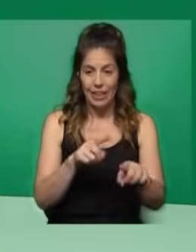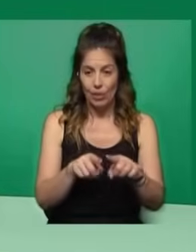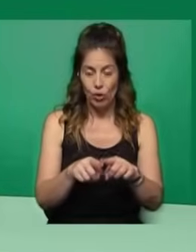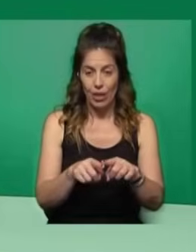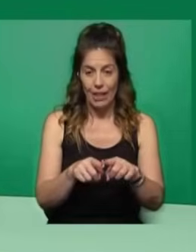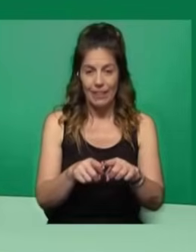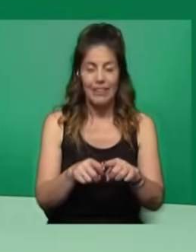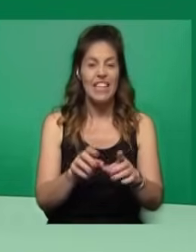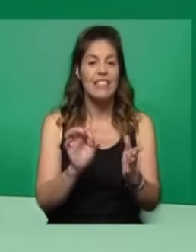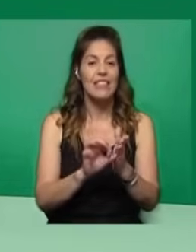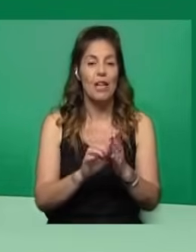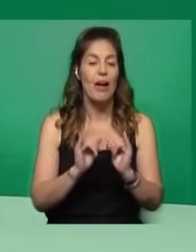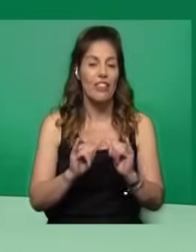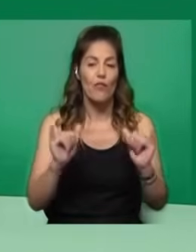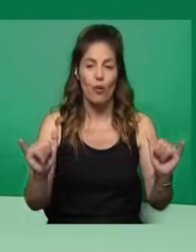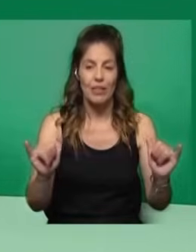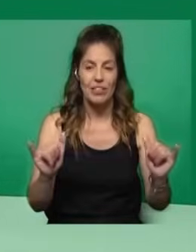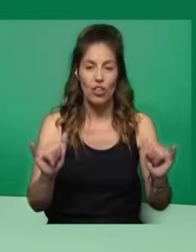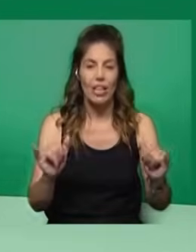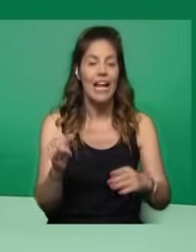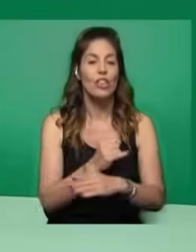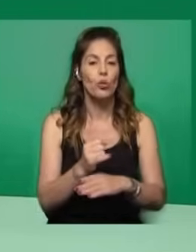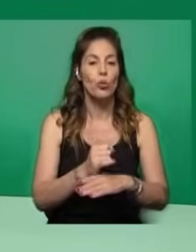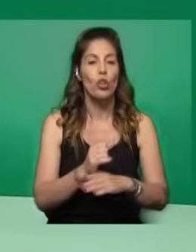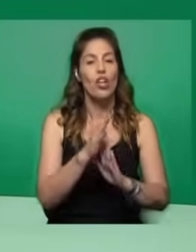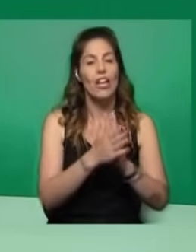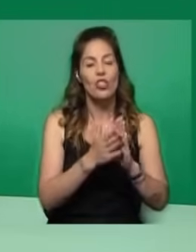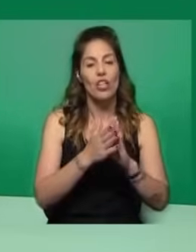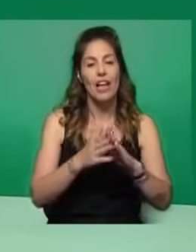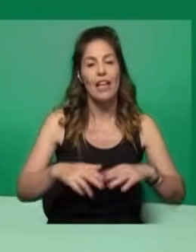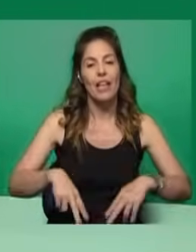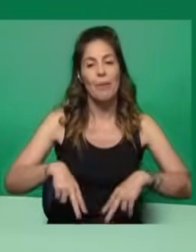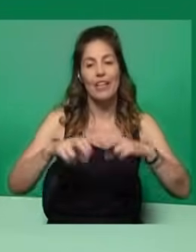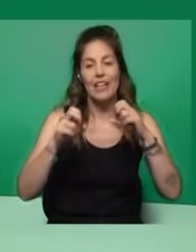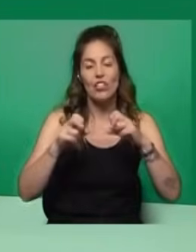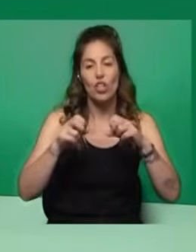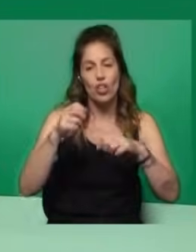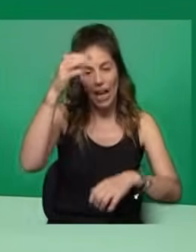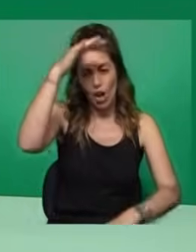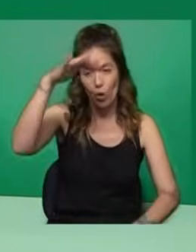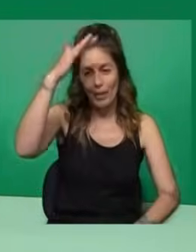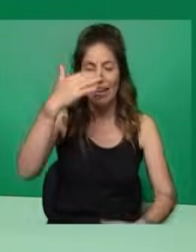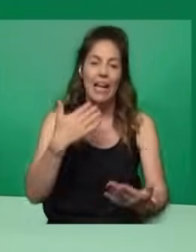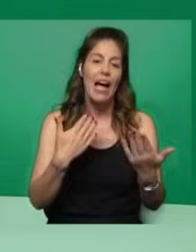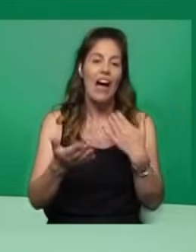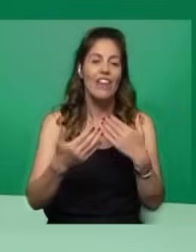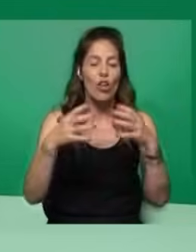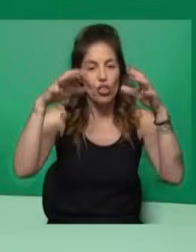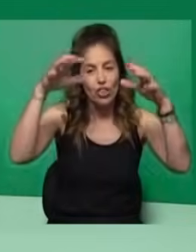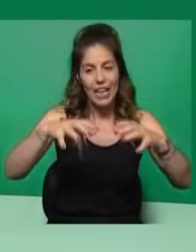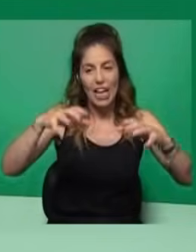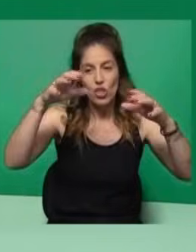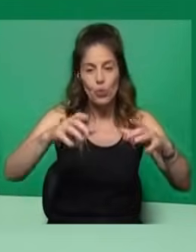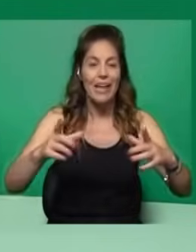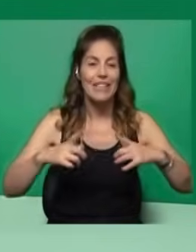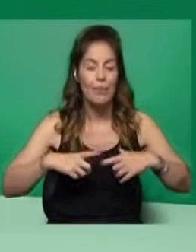información del instituto nacional de investigación agropecuaria en línea hablaron de las lluvias que se esperan para el verano en todo el país y